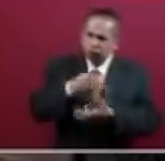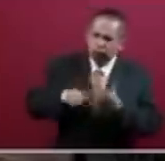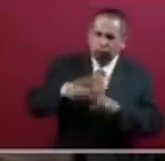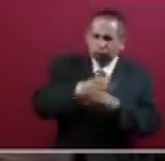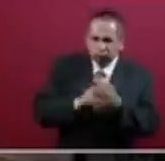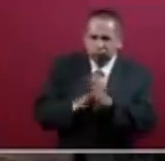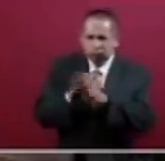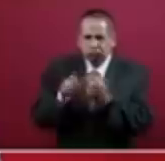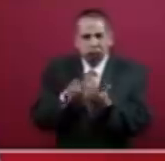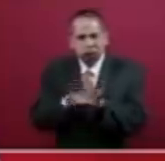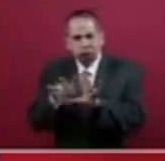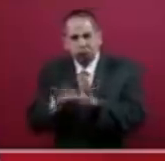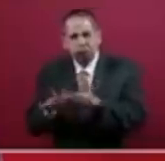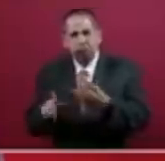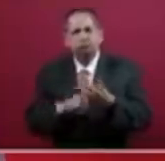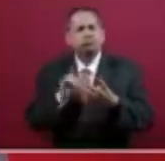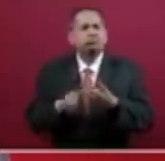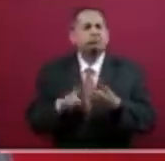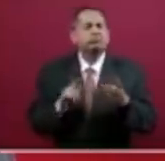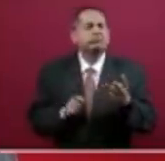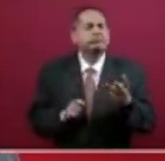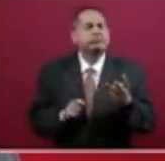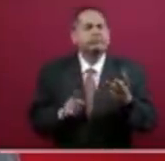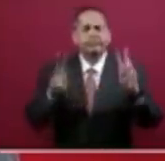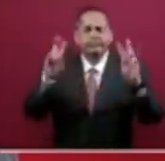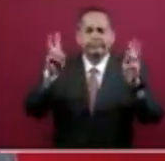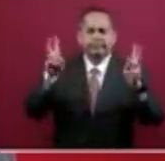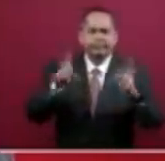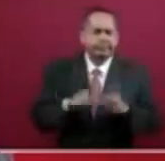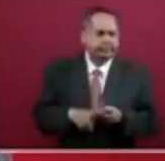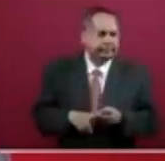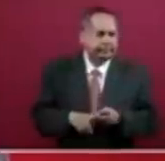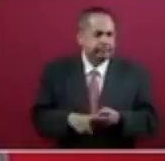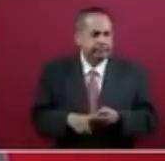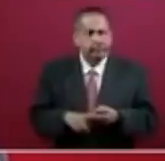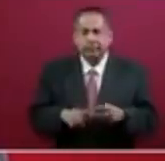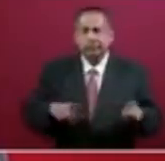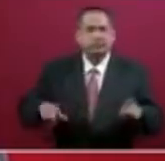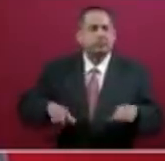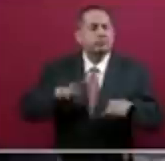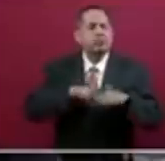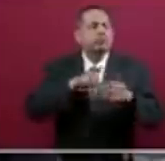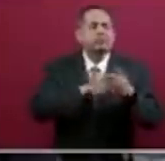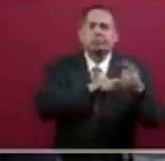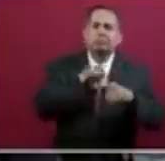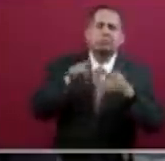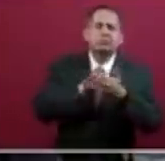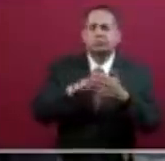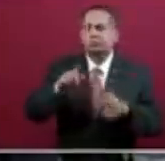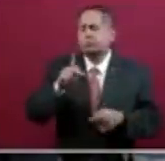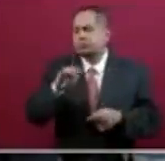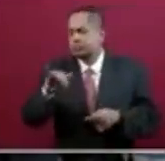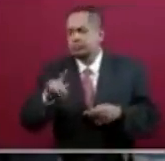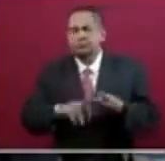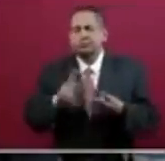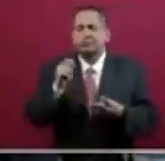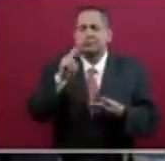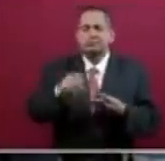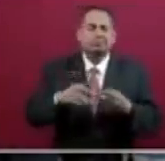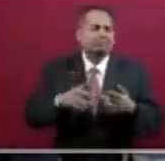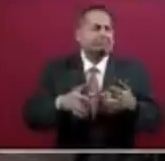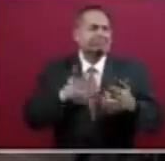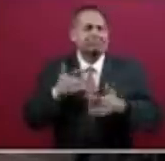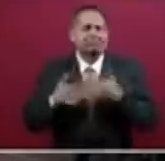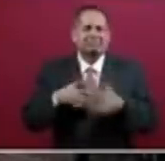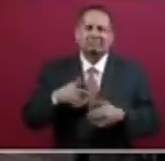crecimiento económico? Y finalmente, el tema de los abucheos a los gobernadores, porque el PRI, el PAN, están quejándose que desde